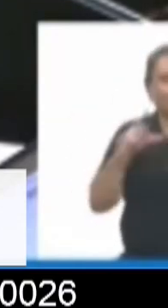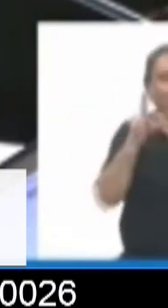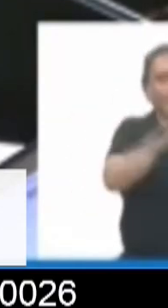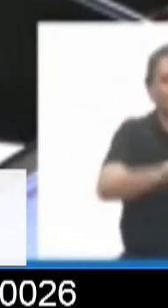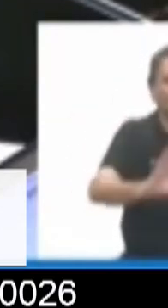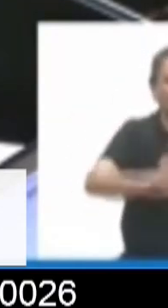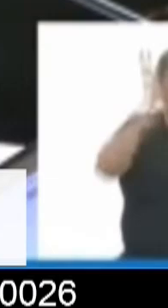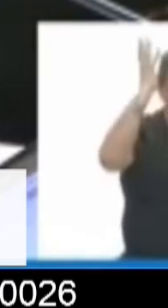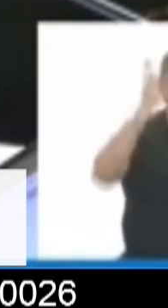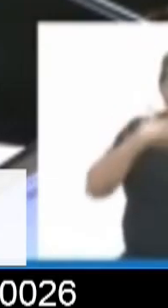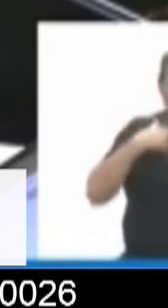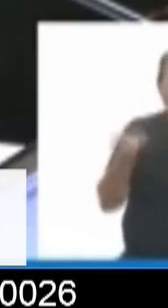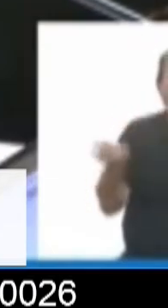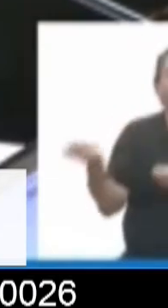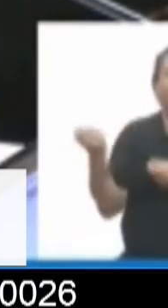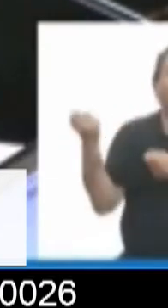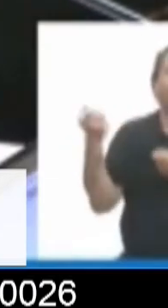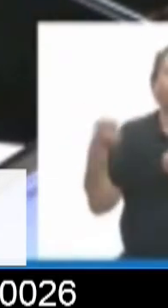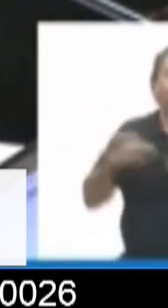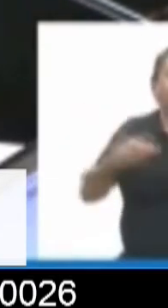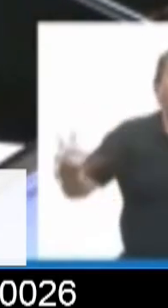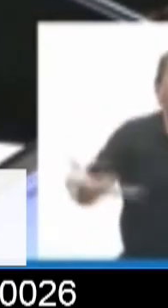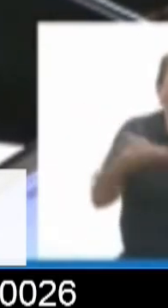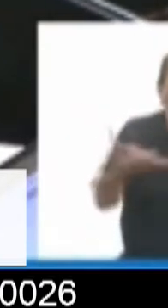minería, energía, agro,